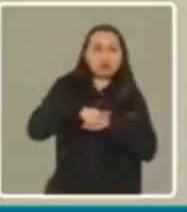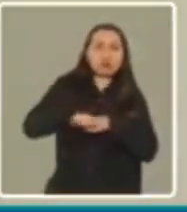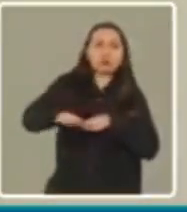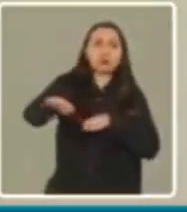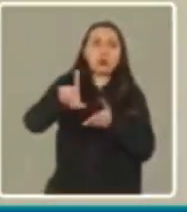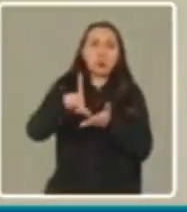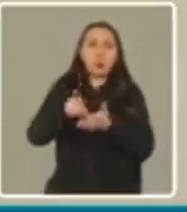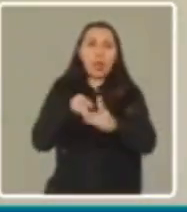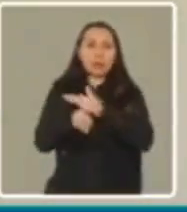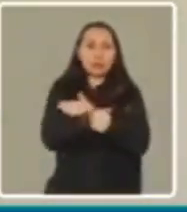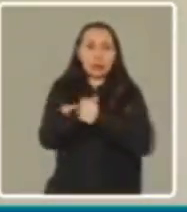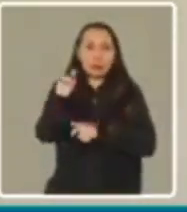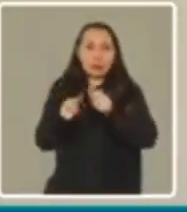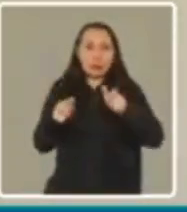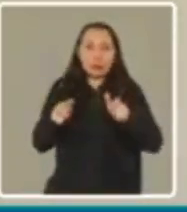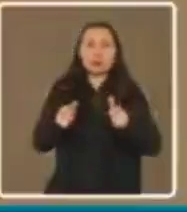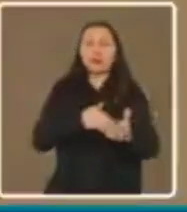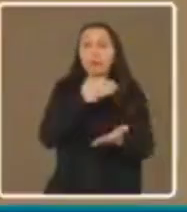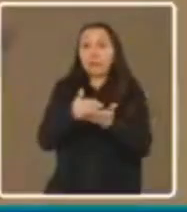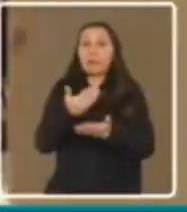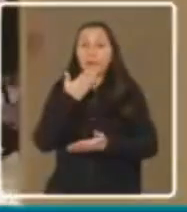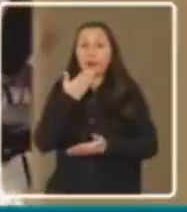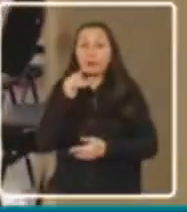del lugar, el acceso universal, hasta